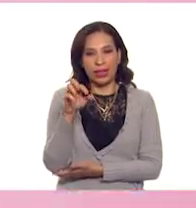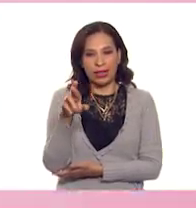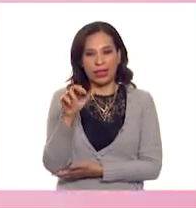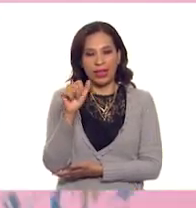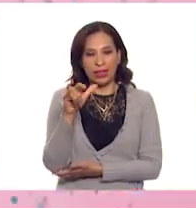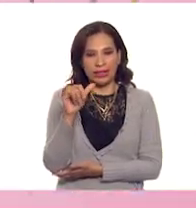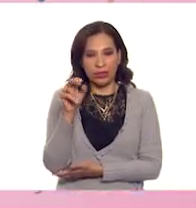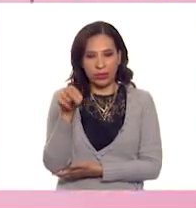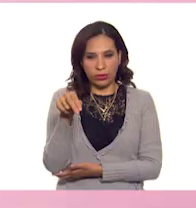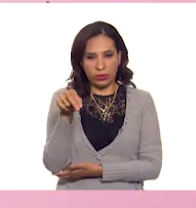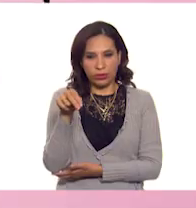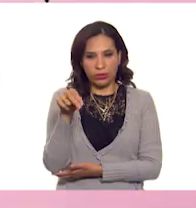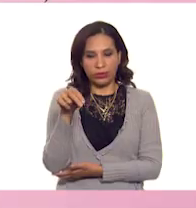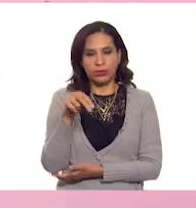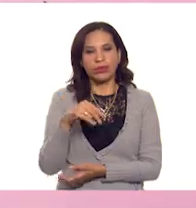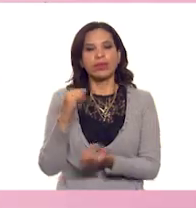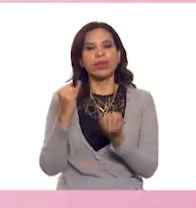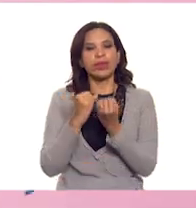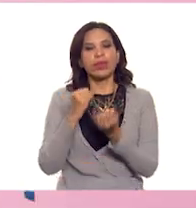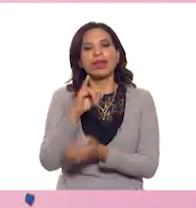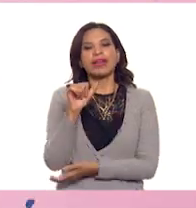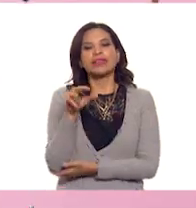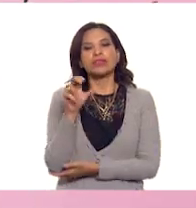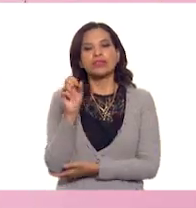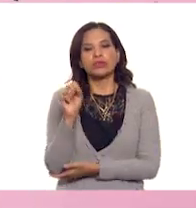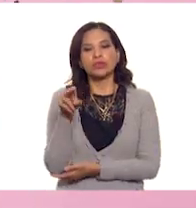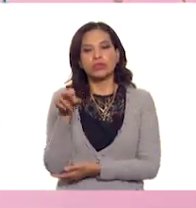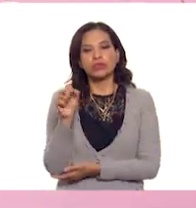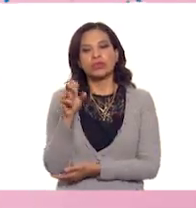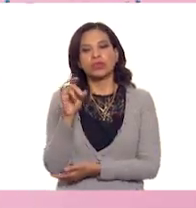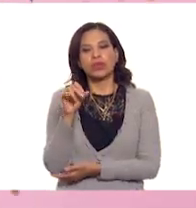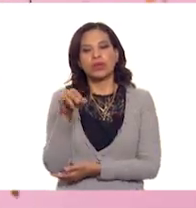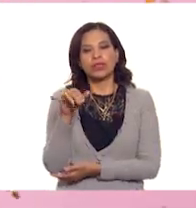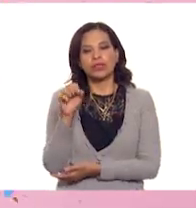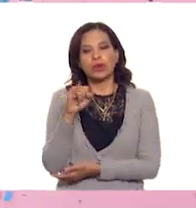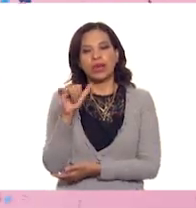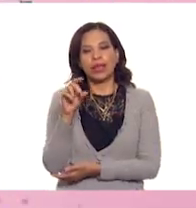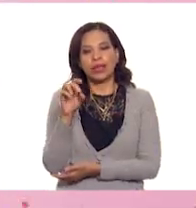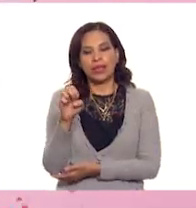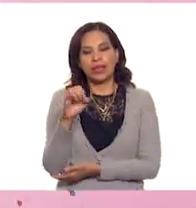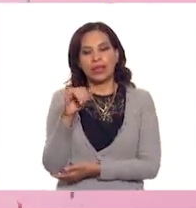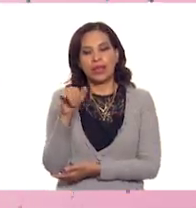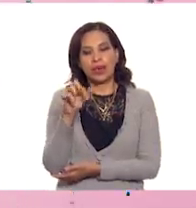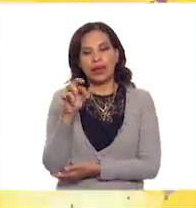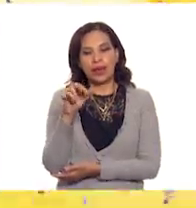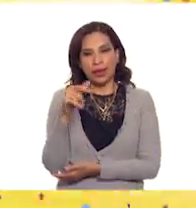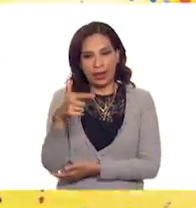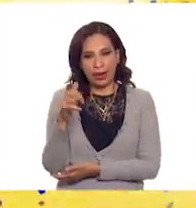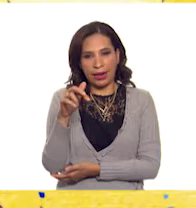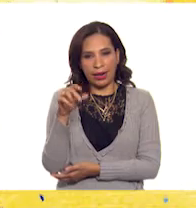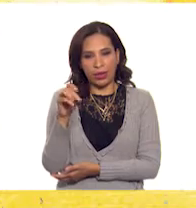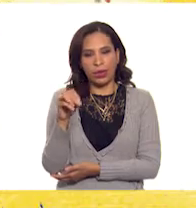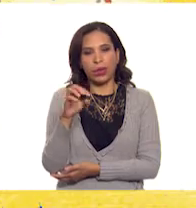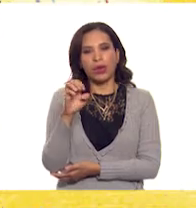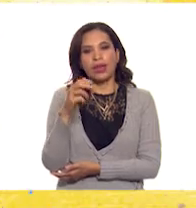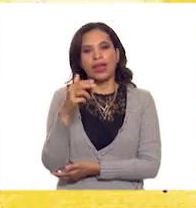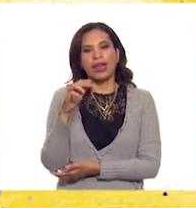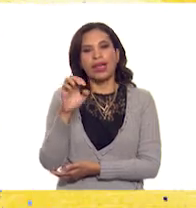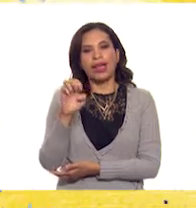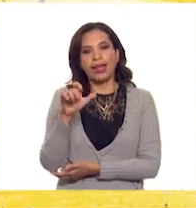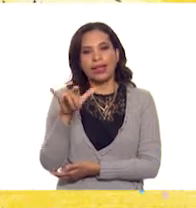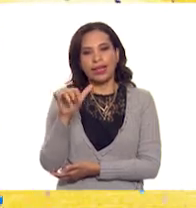Allison. También a Jesús Dionisio, Jade, Gerardo, Elías,